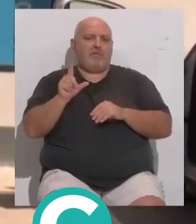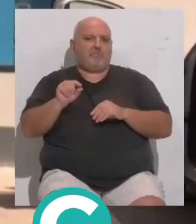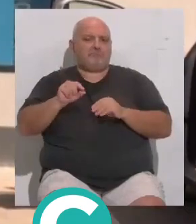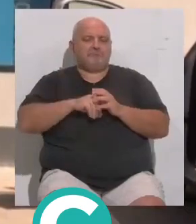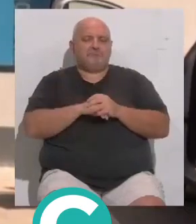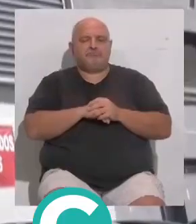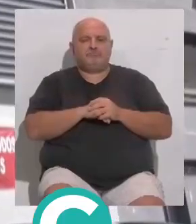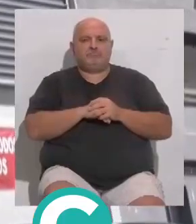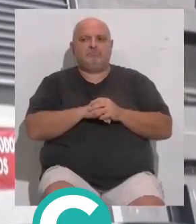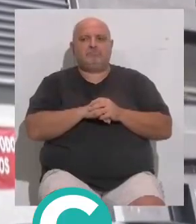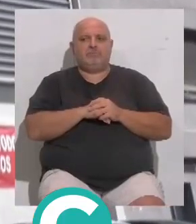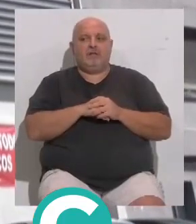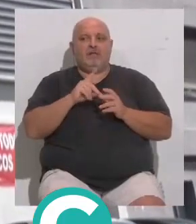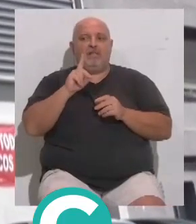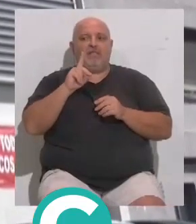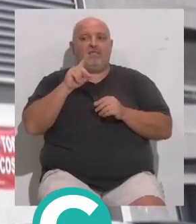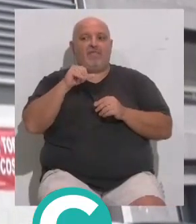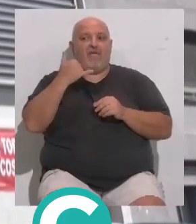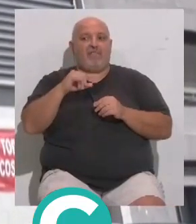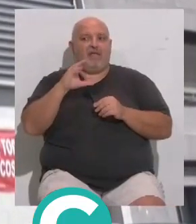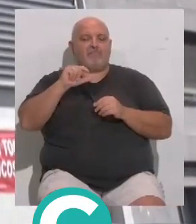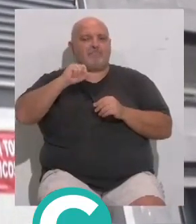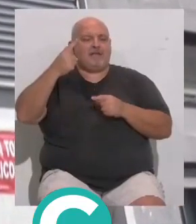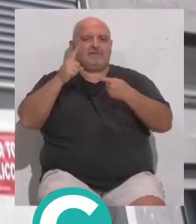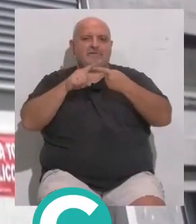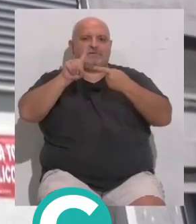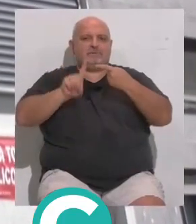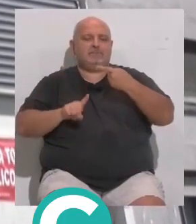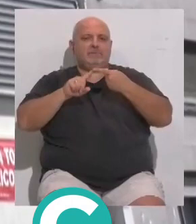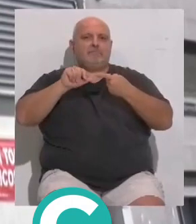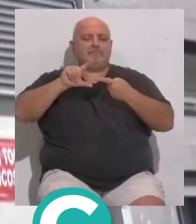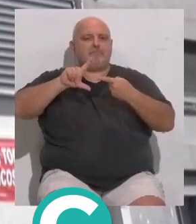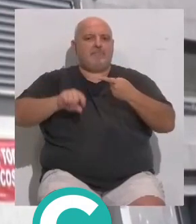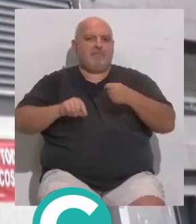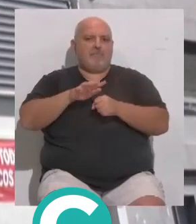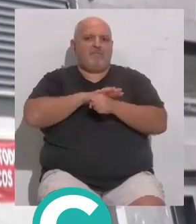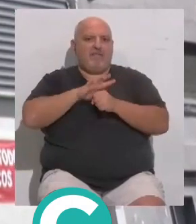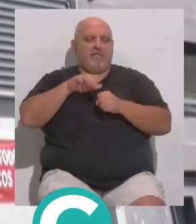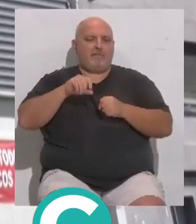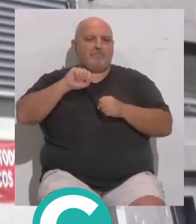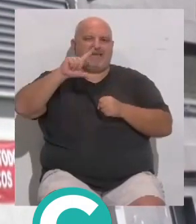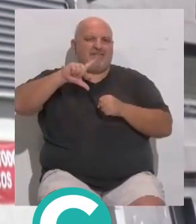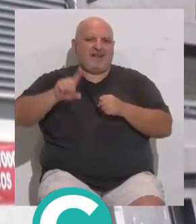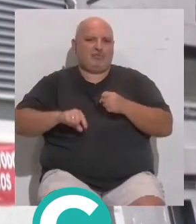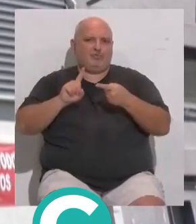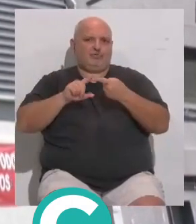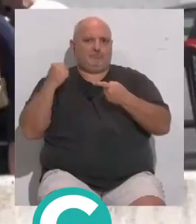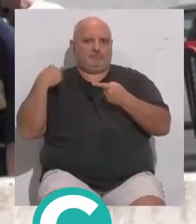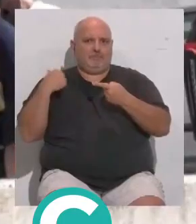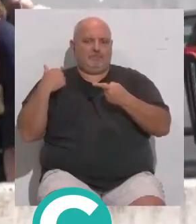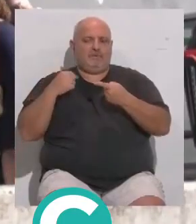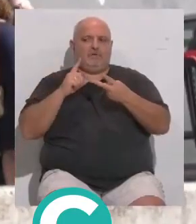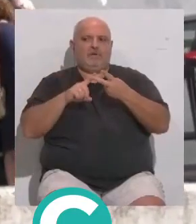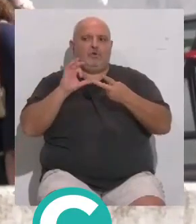precio. Díaz Cadenas se sitúa en el primer lugar de los supermercados de la provincia de Cádiz más baratos. Le